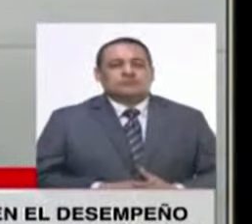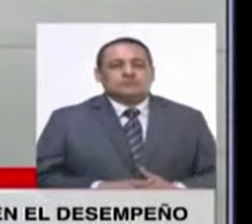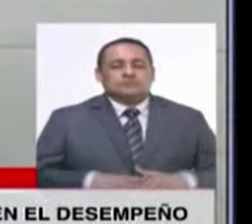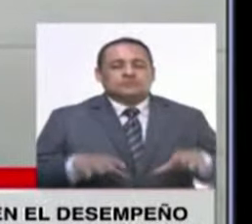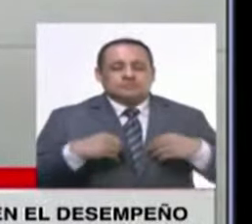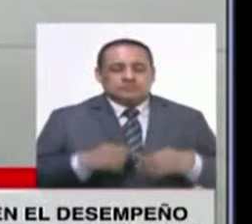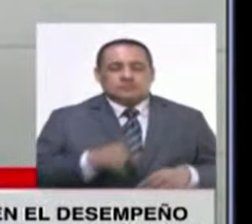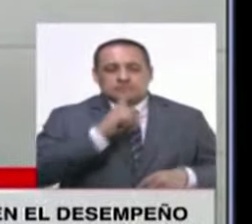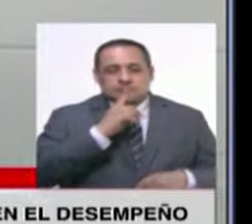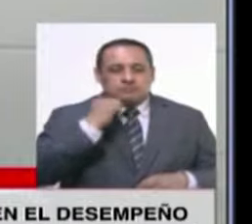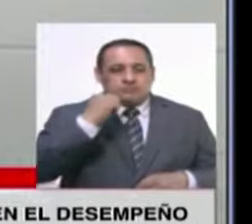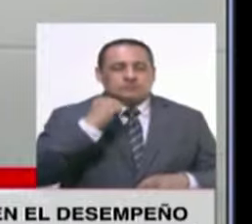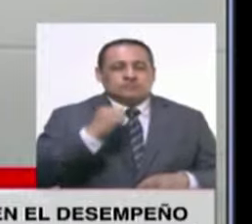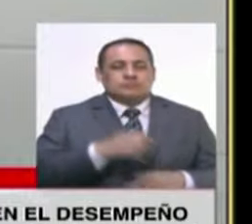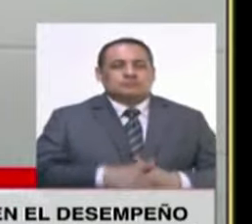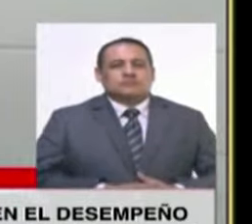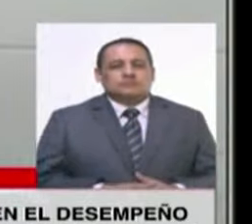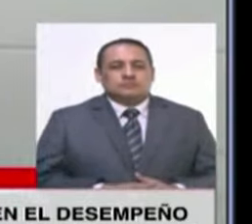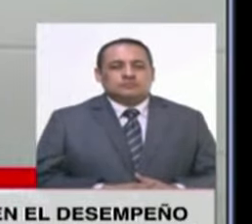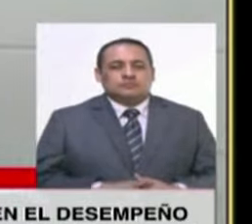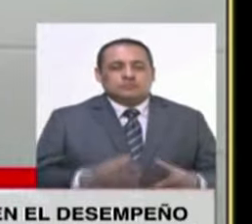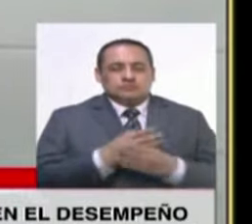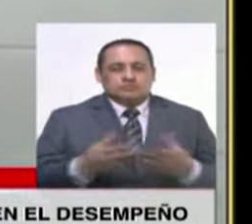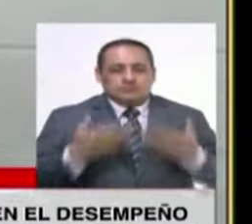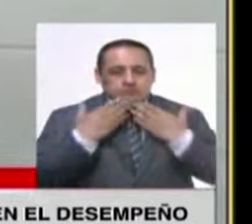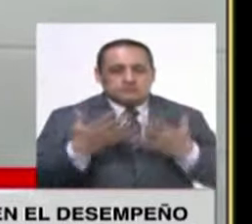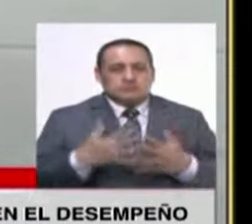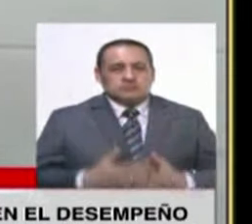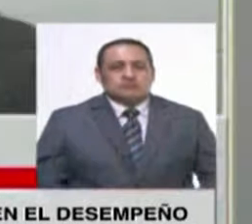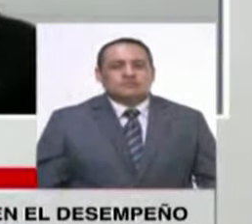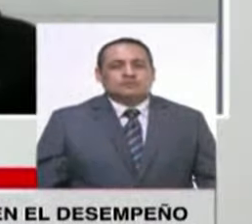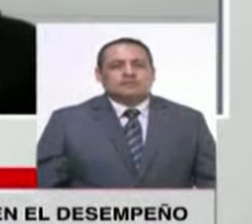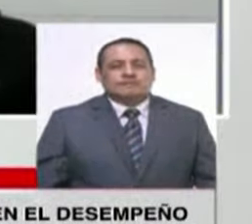me voy a acoger al derecho de silencio. Muchas gracias.